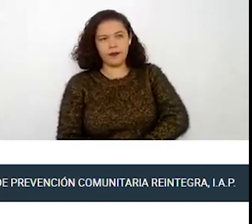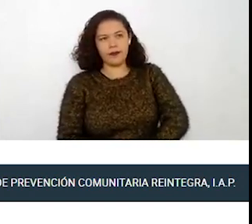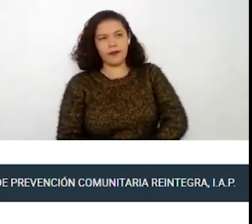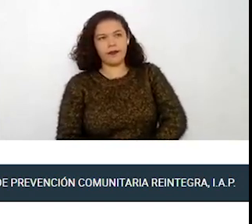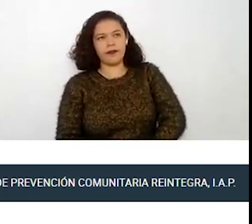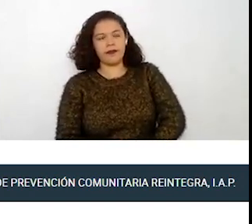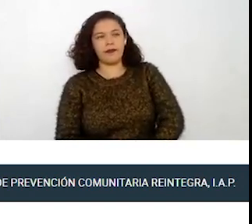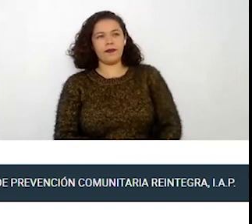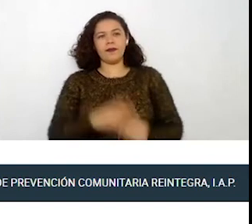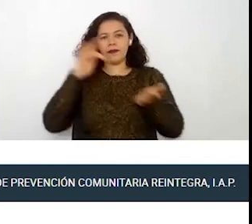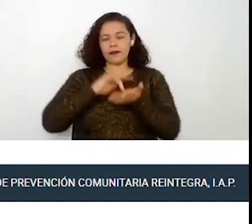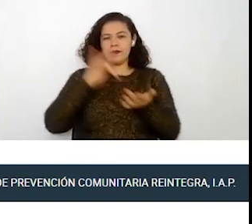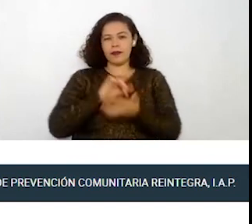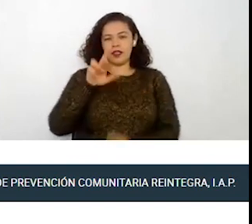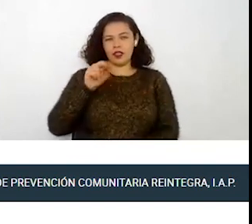gracias